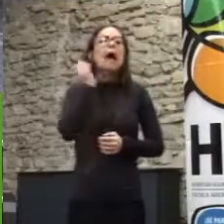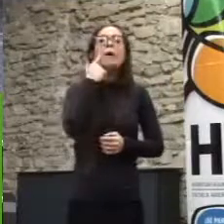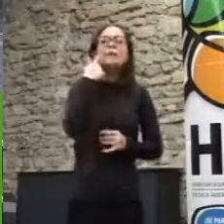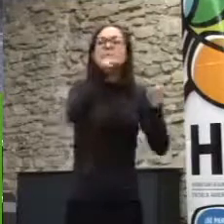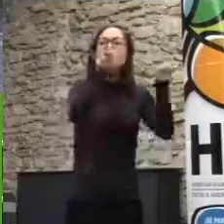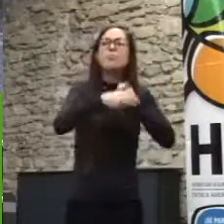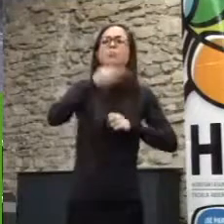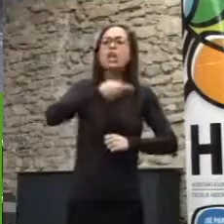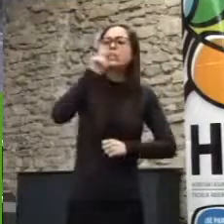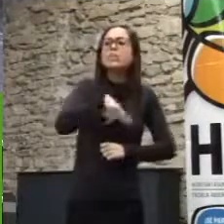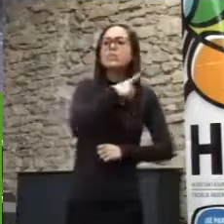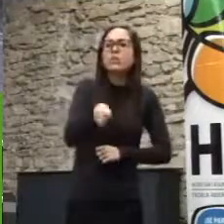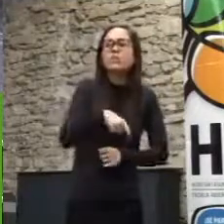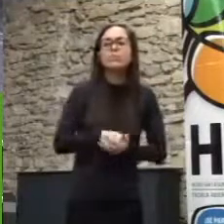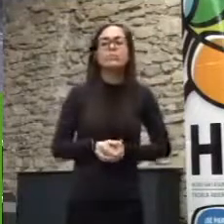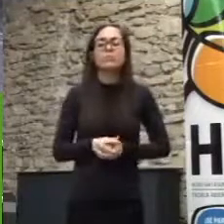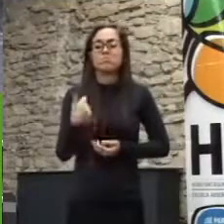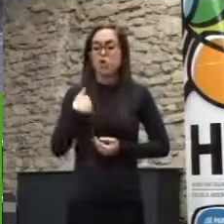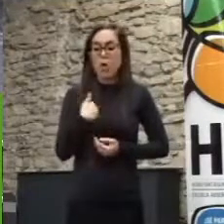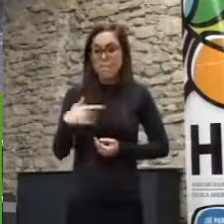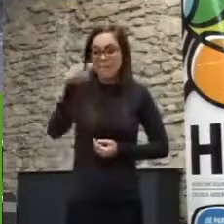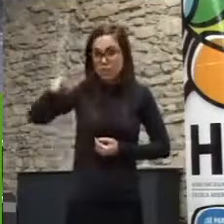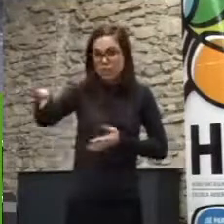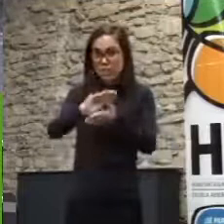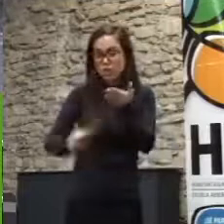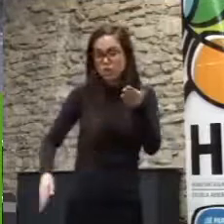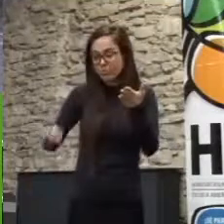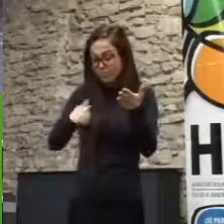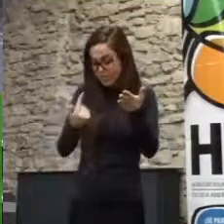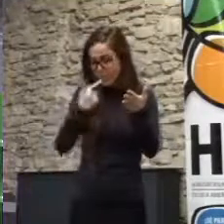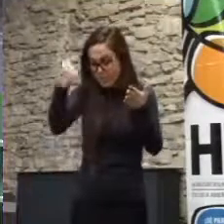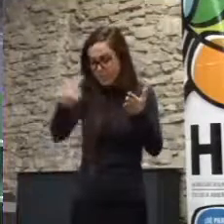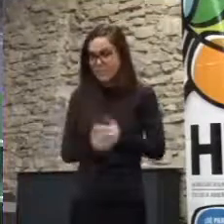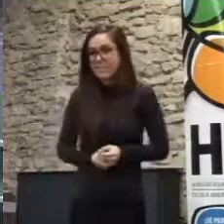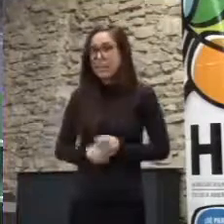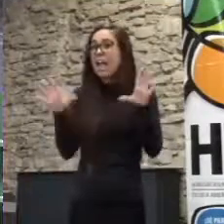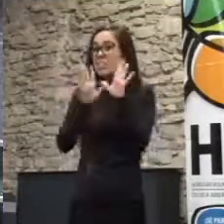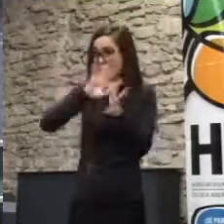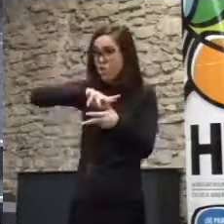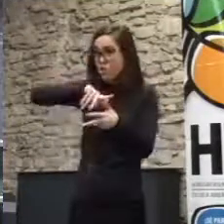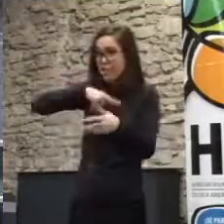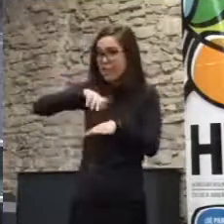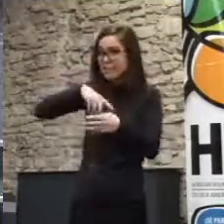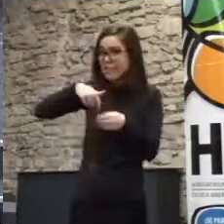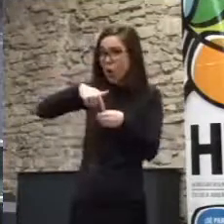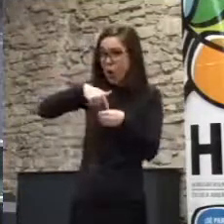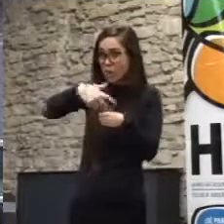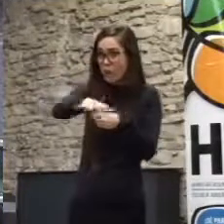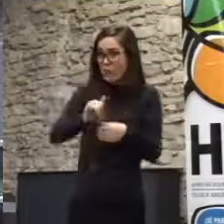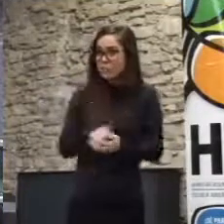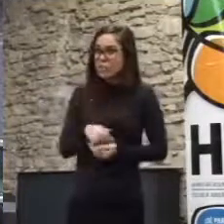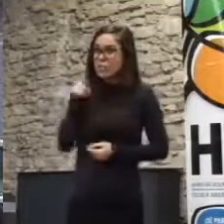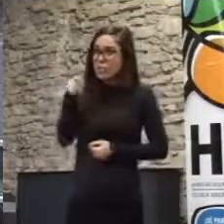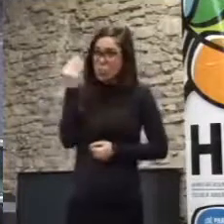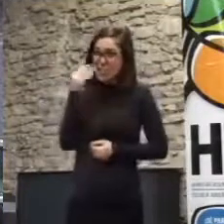importante. Y yo le decía al editor, tenemos sitio para 10 noticias. ¿Tú crees que esta es una de